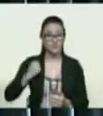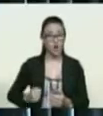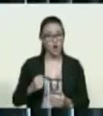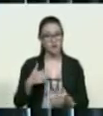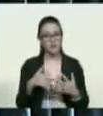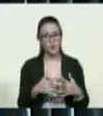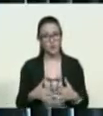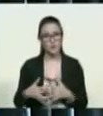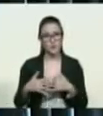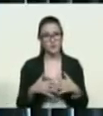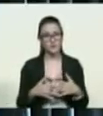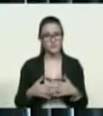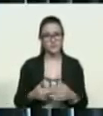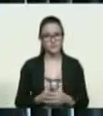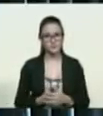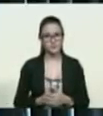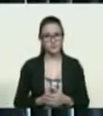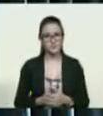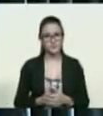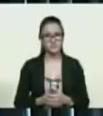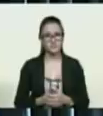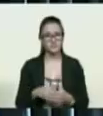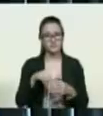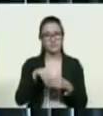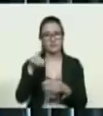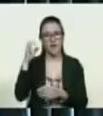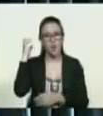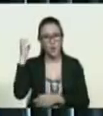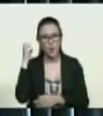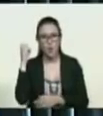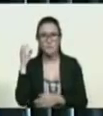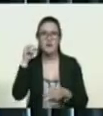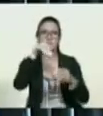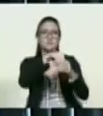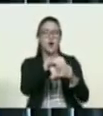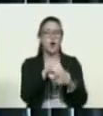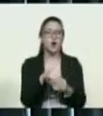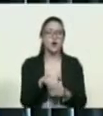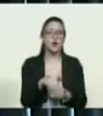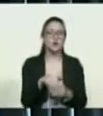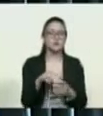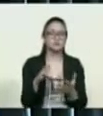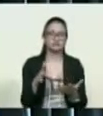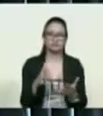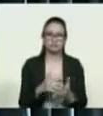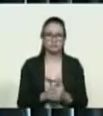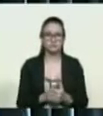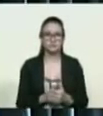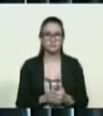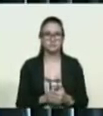cometidos en territorios europeos o en territorios norteamericanos.